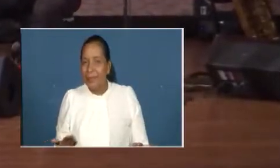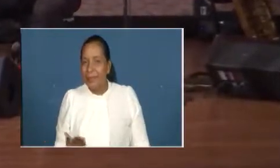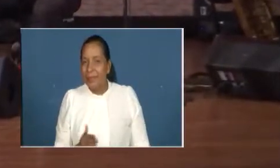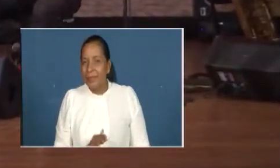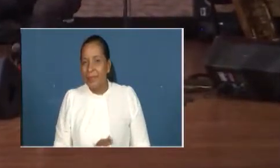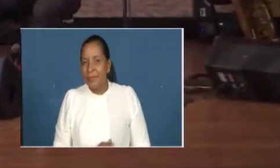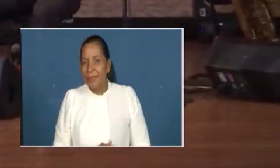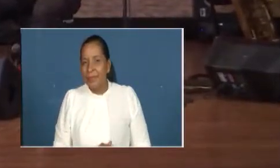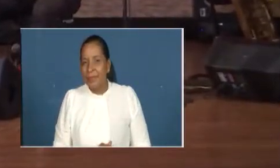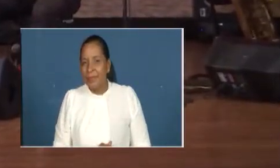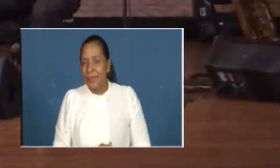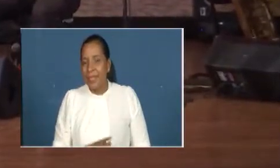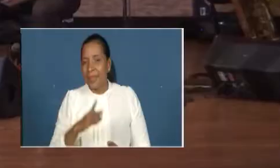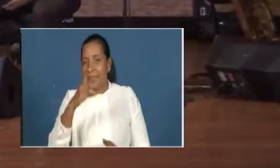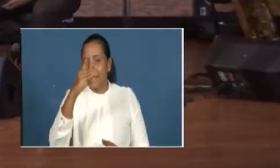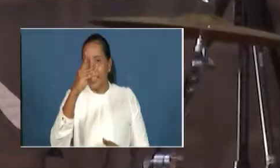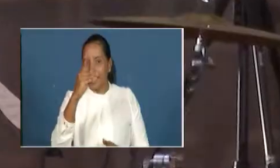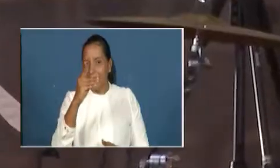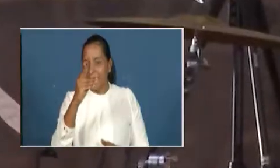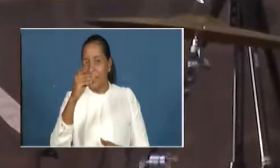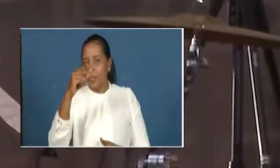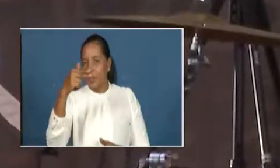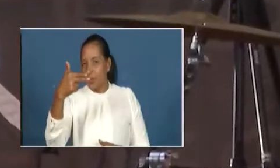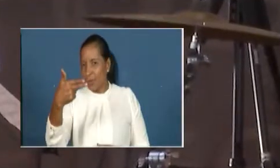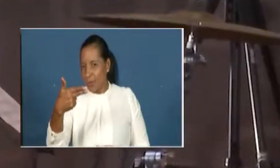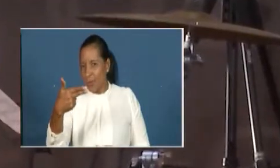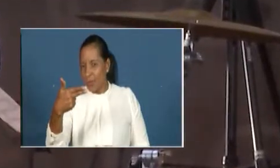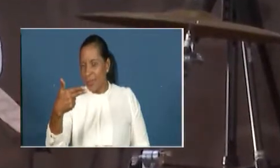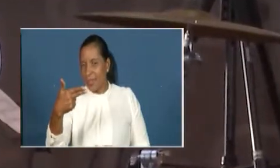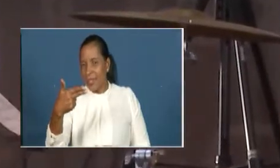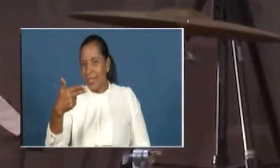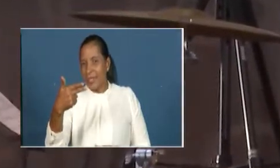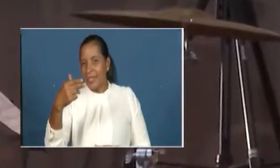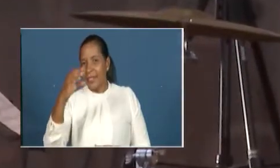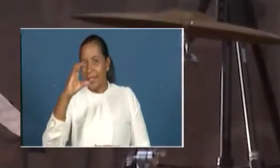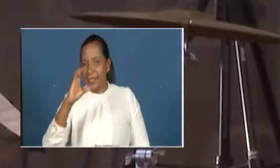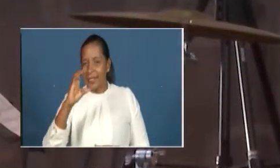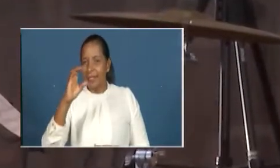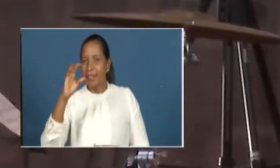de David Choi Jr. y Gretel Garibaldi.